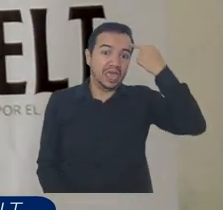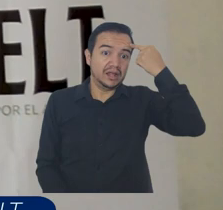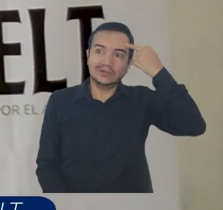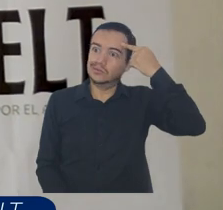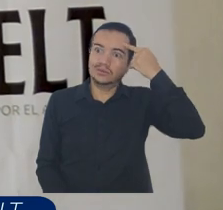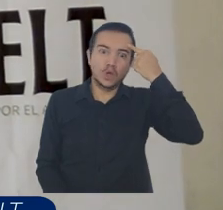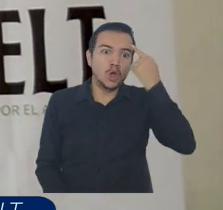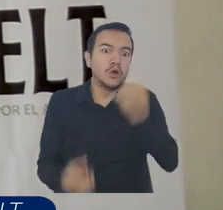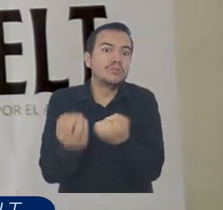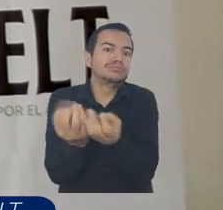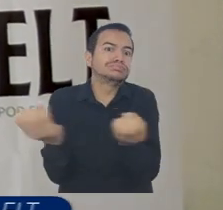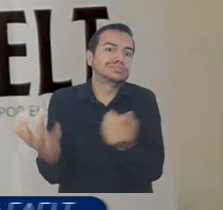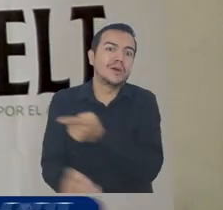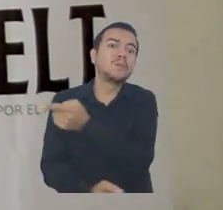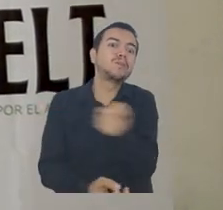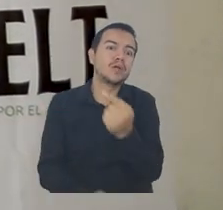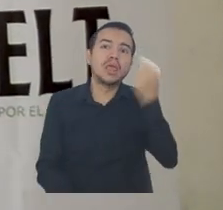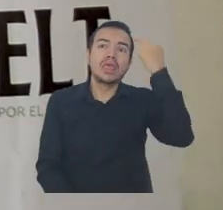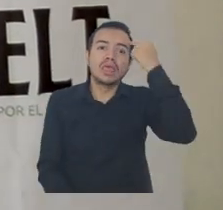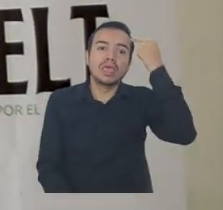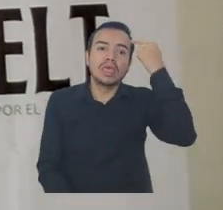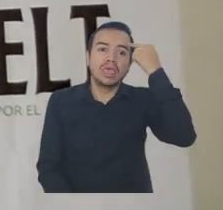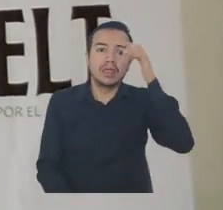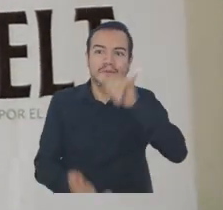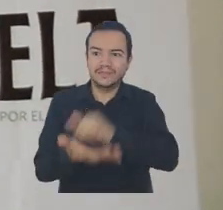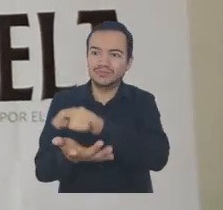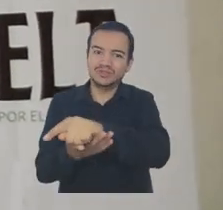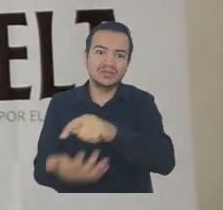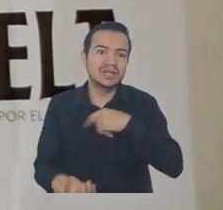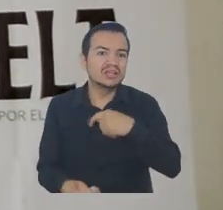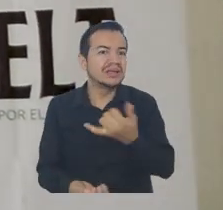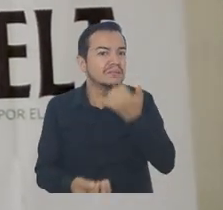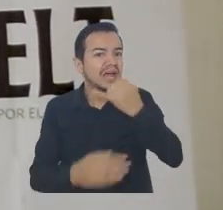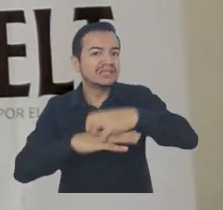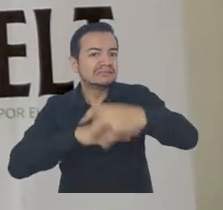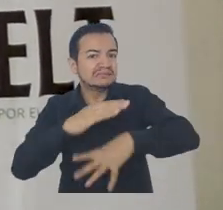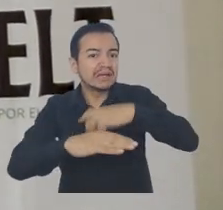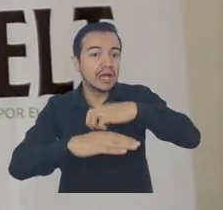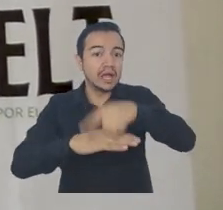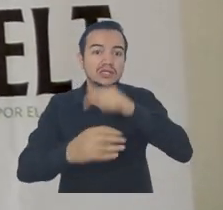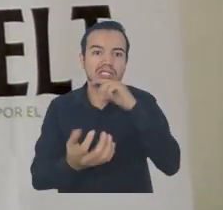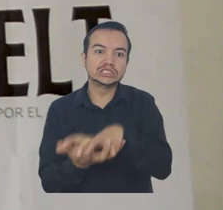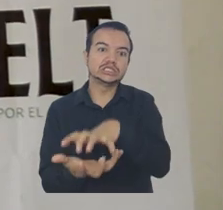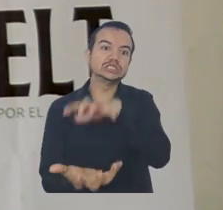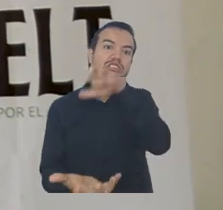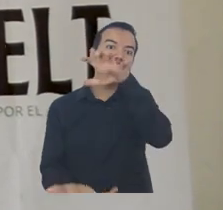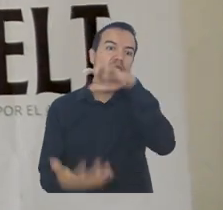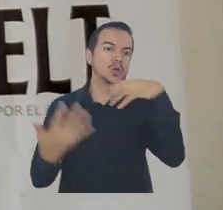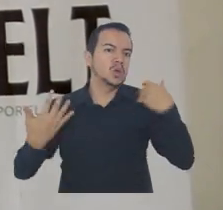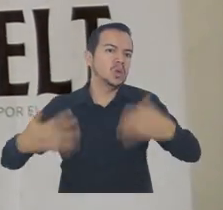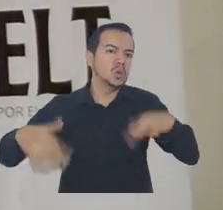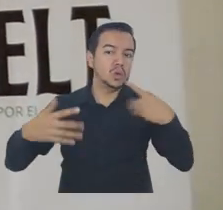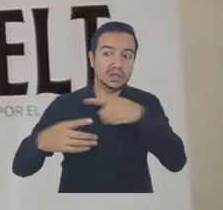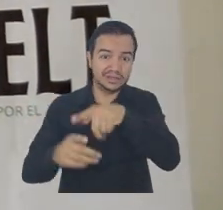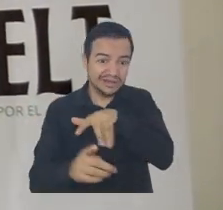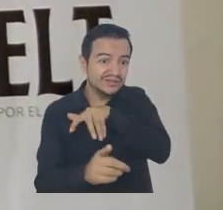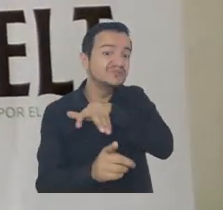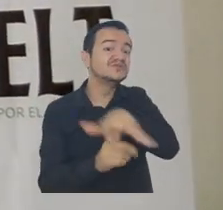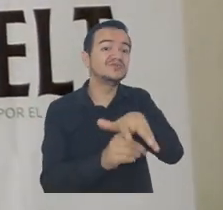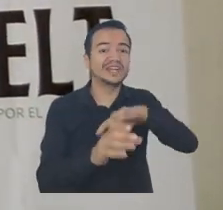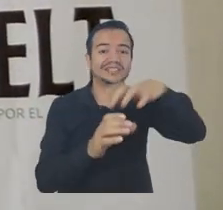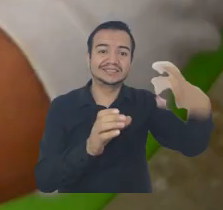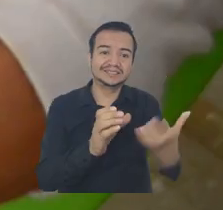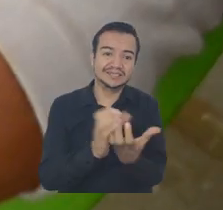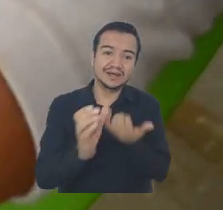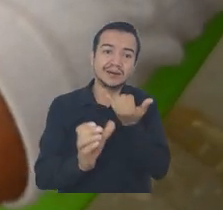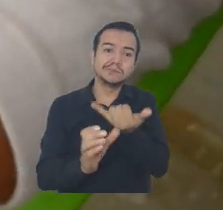pero ese es lo malo. No solo uno piensa así, sino que piensan varios. Y eso lo que genera es los montones de residuos, los cuales no ayudan o no benefician